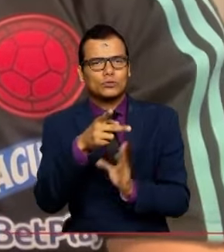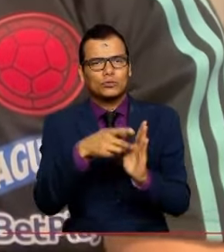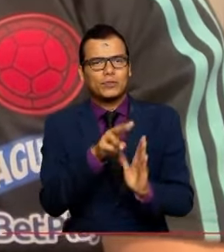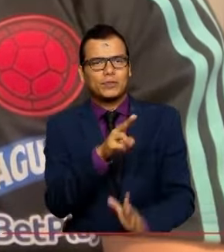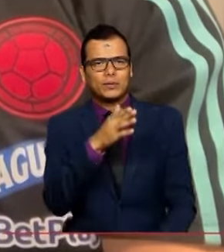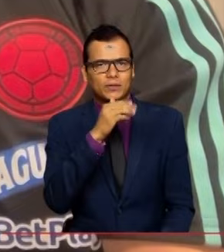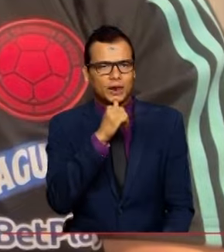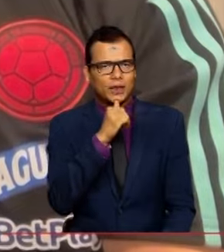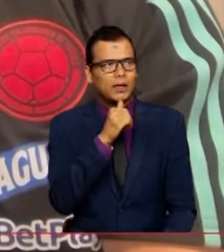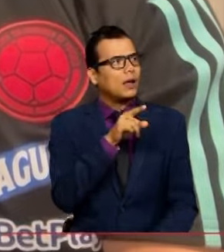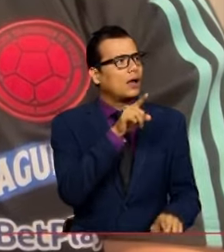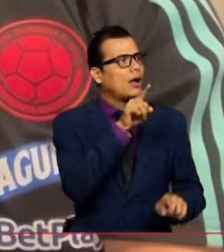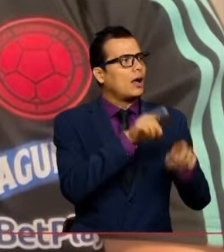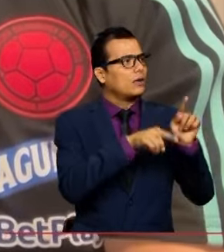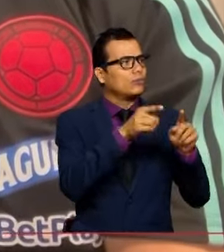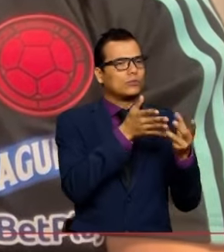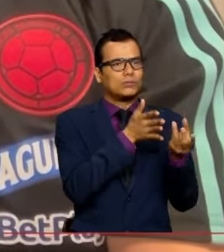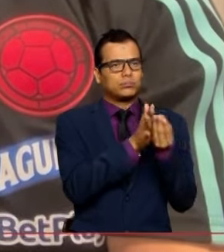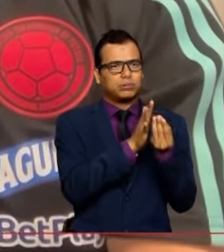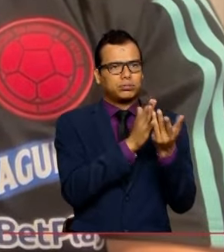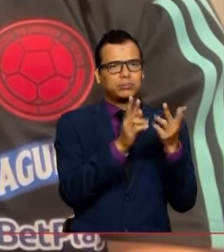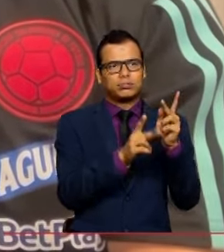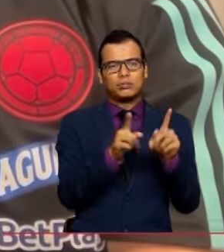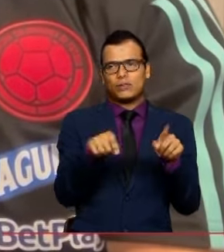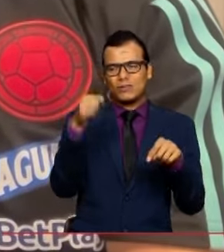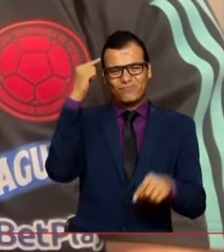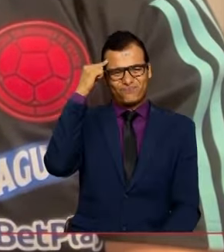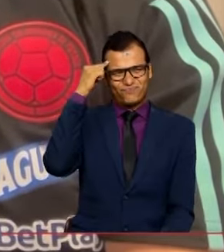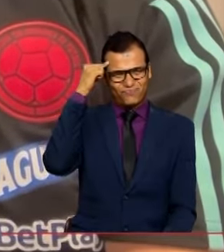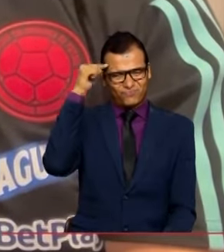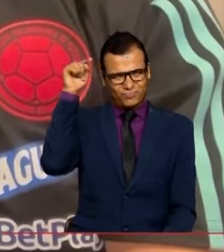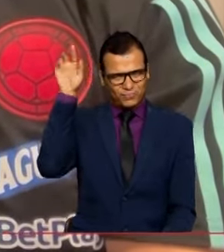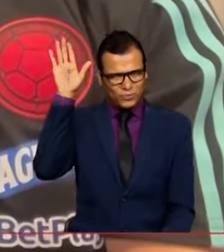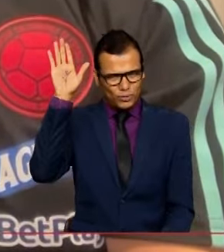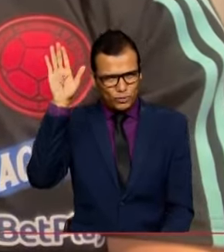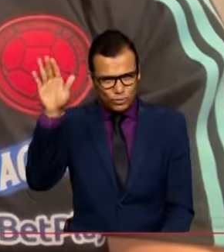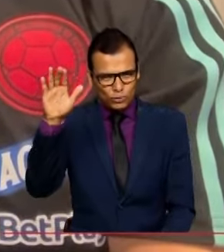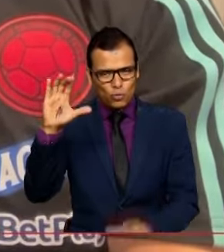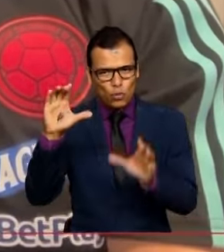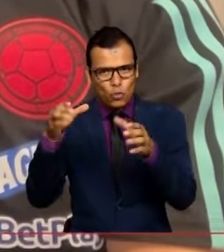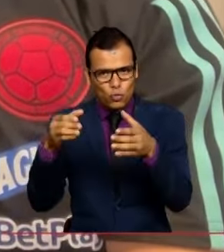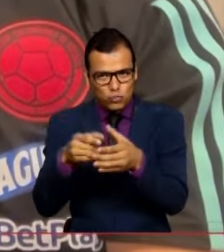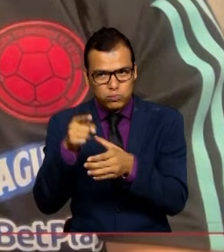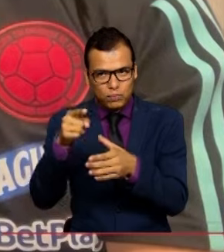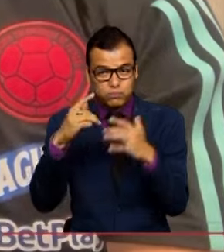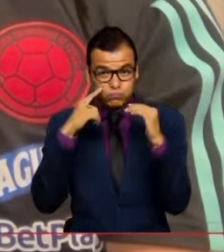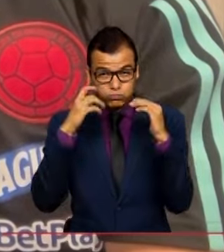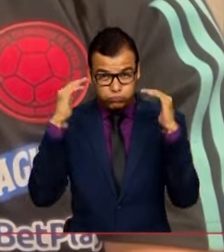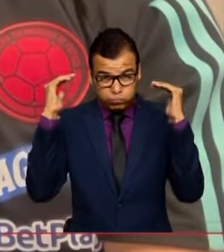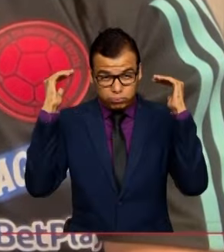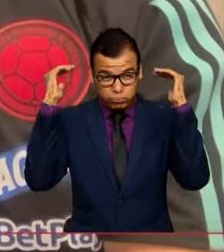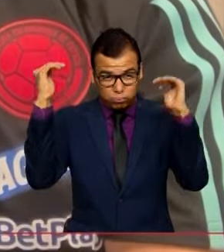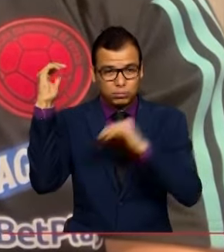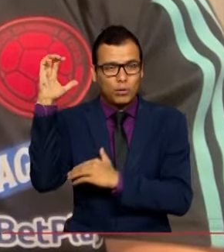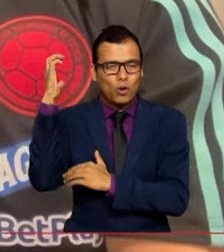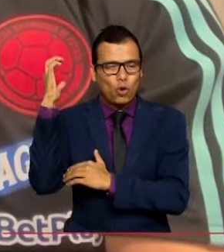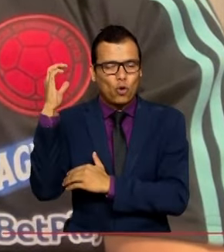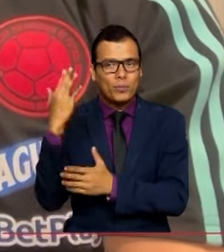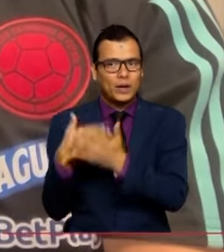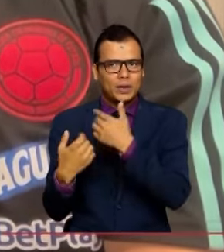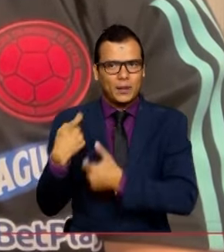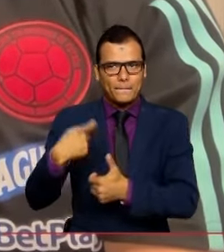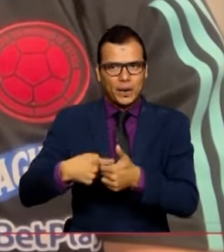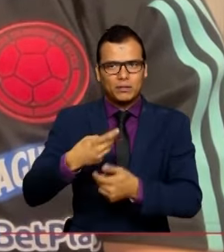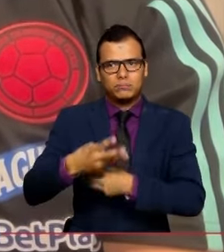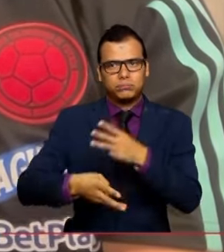a un sector no solo de la prensa sino del país a pensar que la generación exitosa con ustedes, la que clasificó a dos